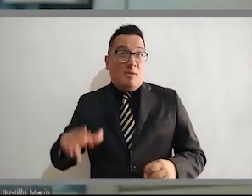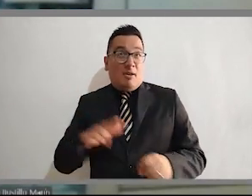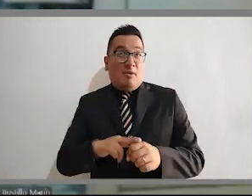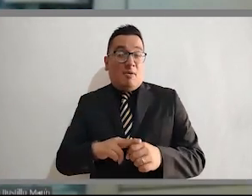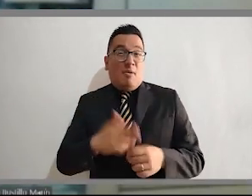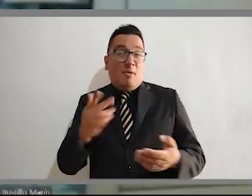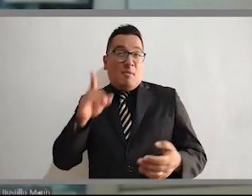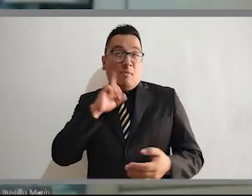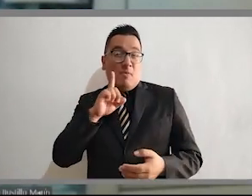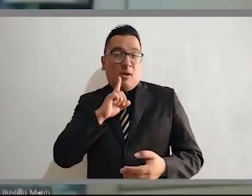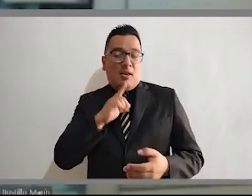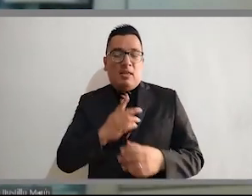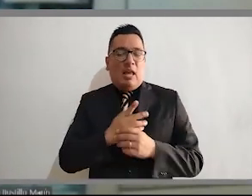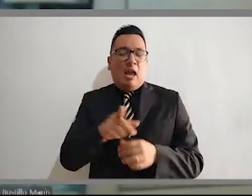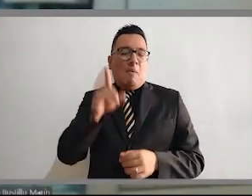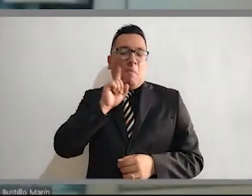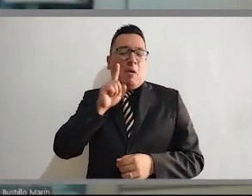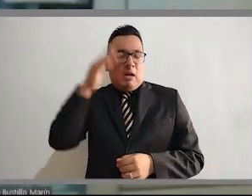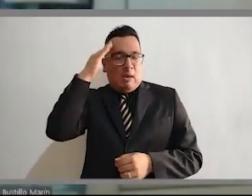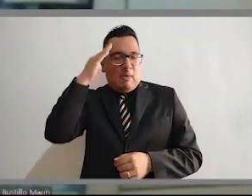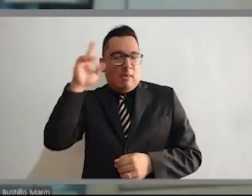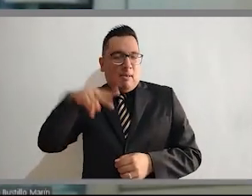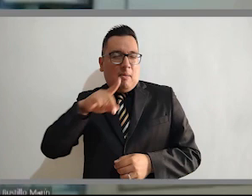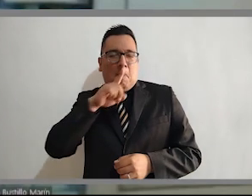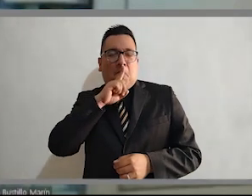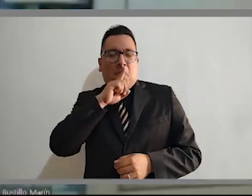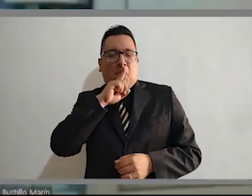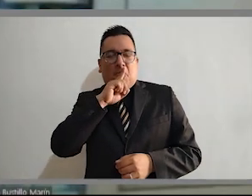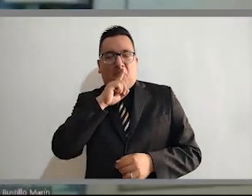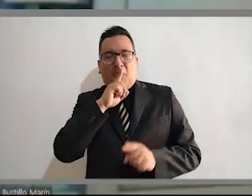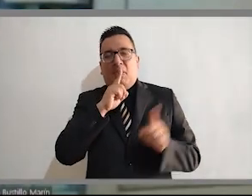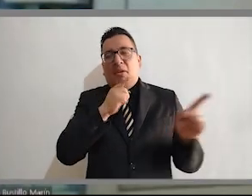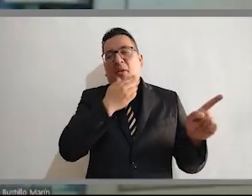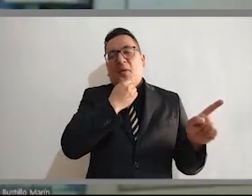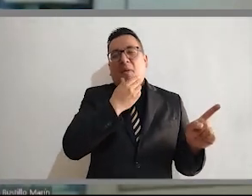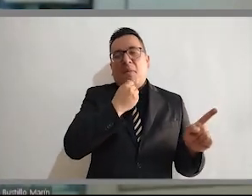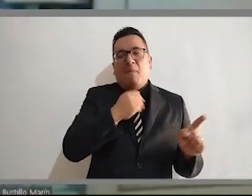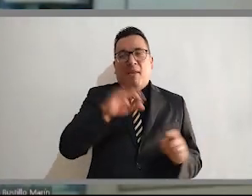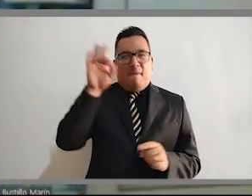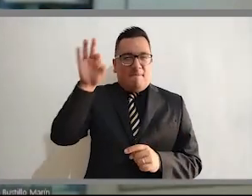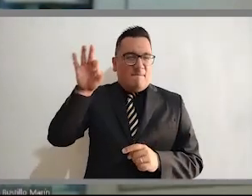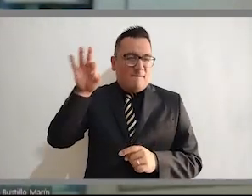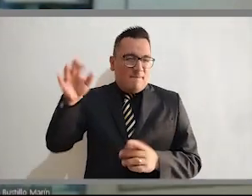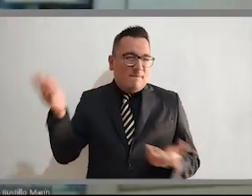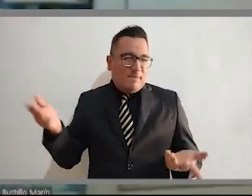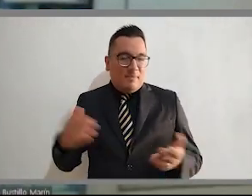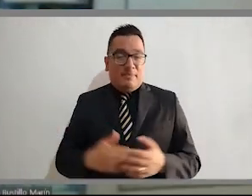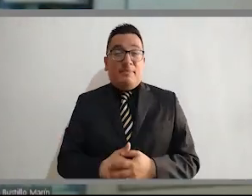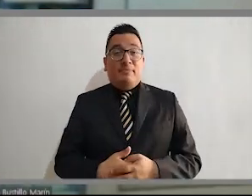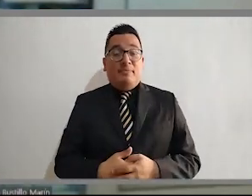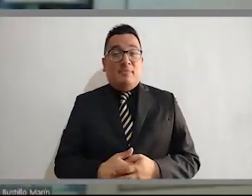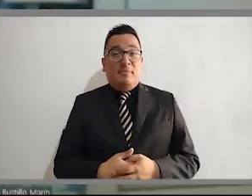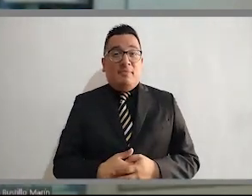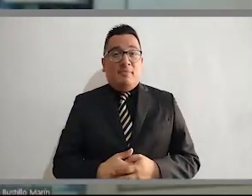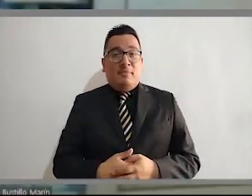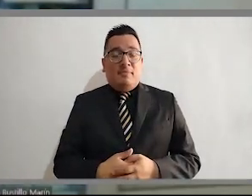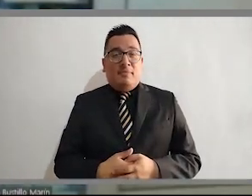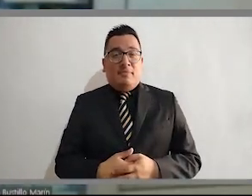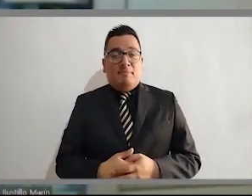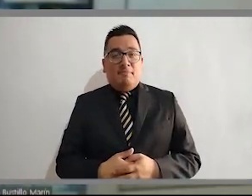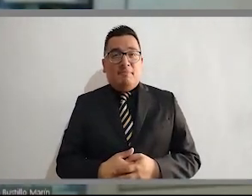va a gobernar, ¿no? En ese caso del espejito. O también muchos otros en